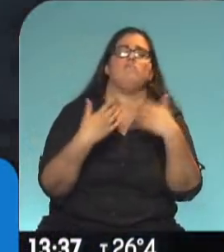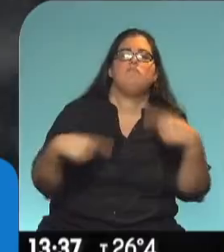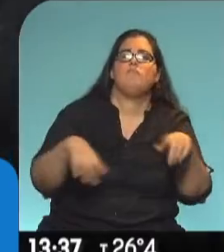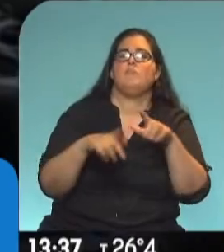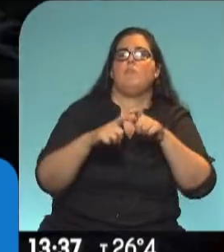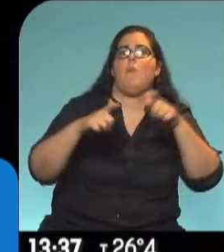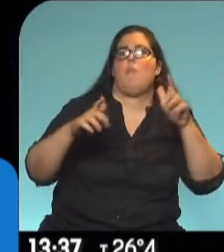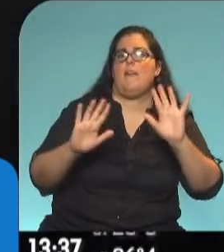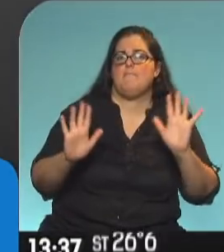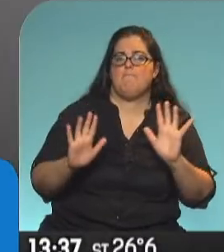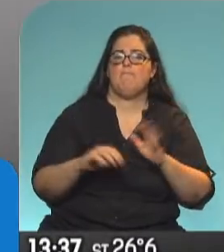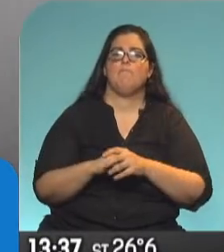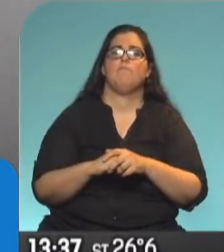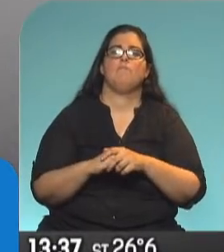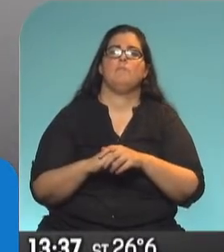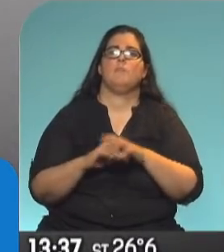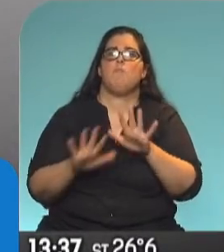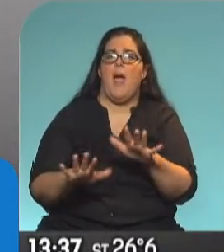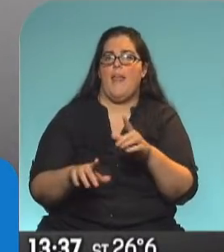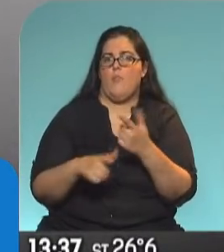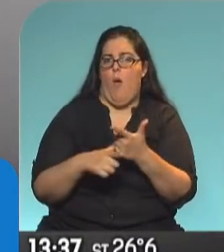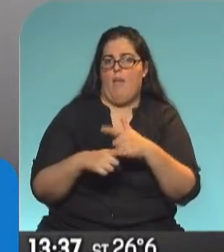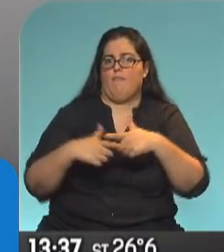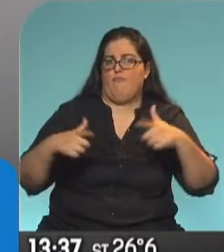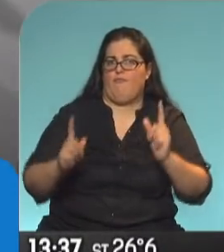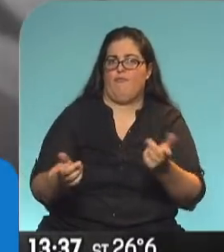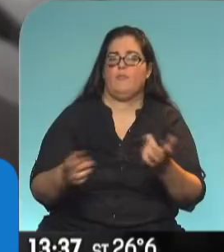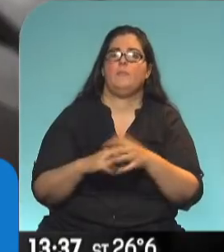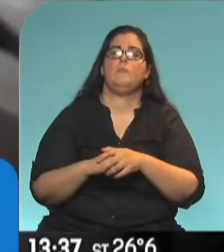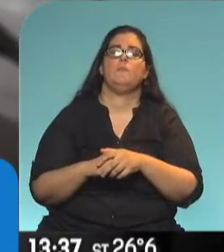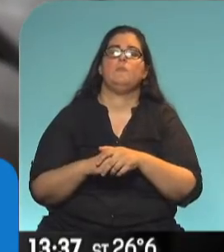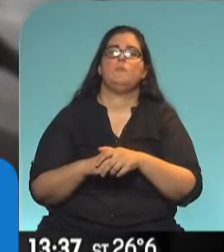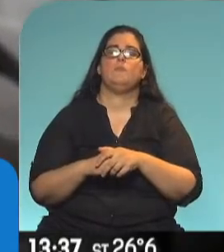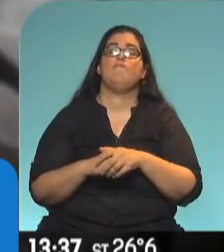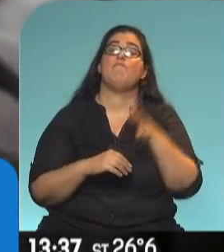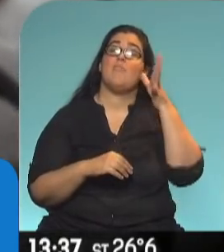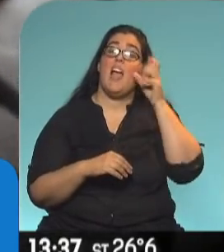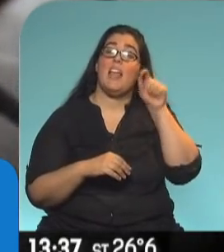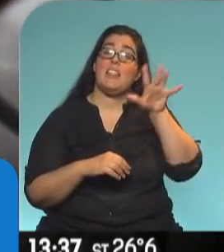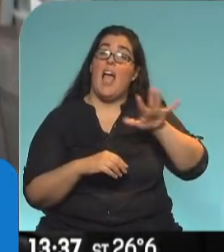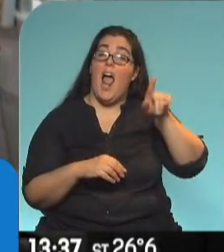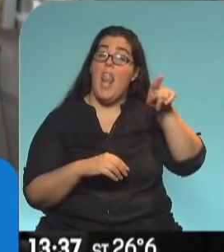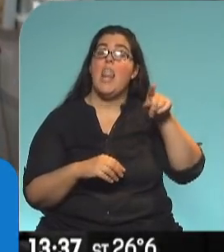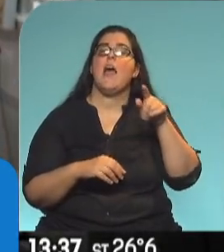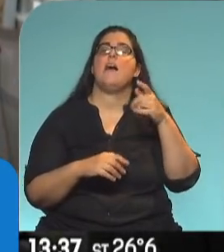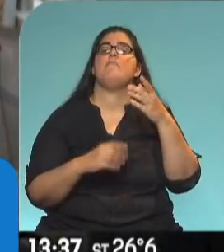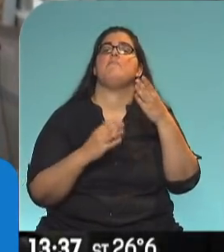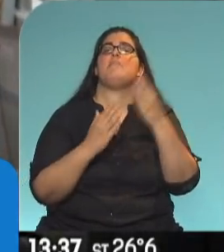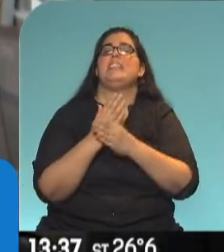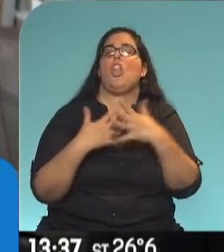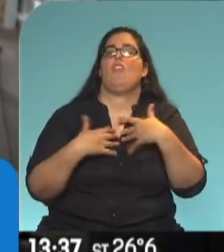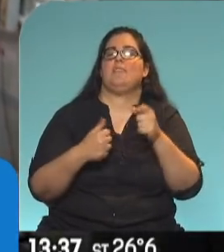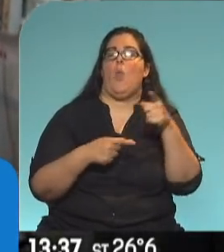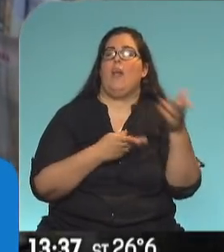casos. È una situazione alla quale noi non ci abitueremo mai. En Italia, los asesores del Ministerio de